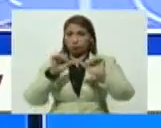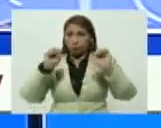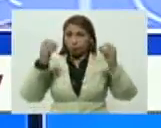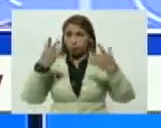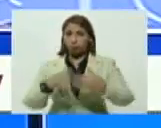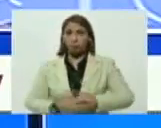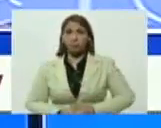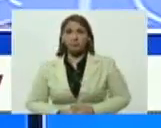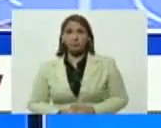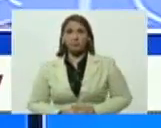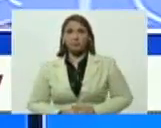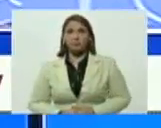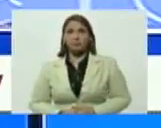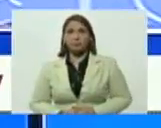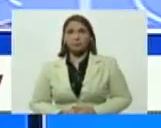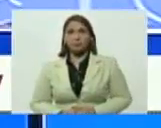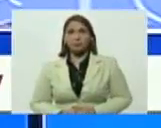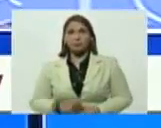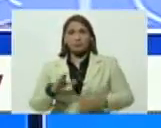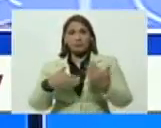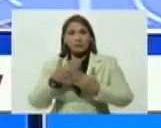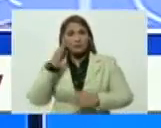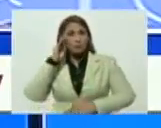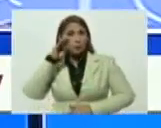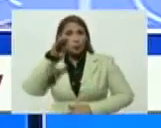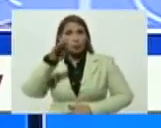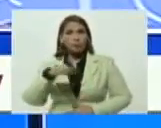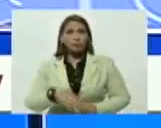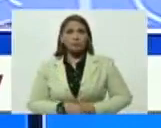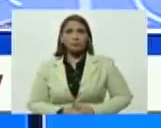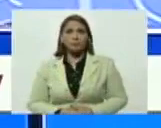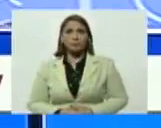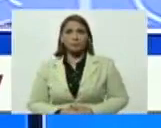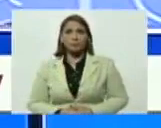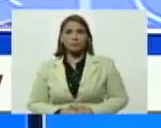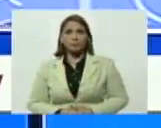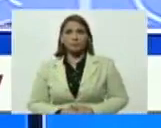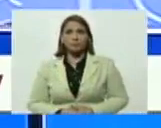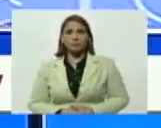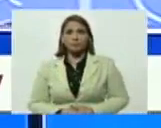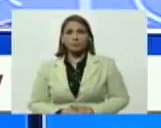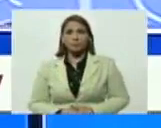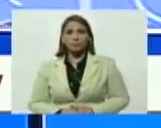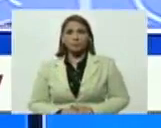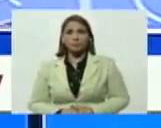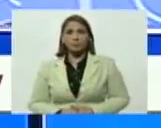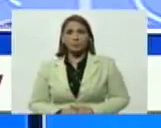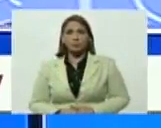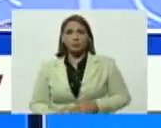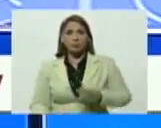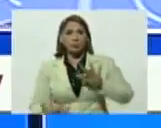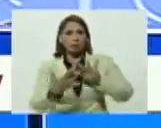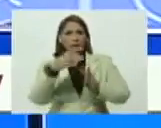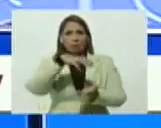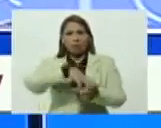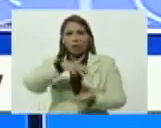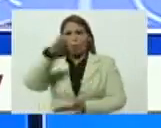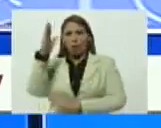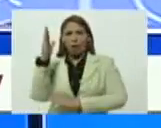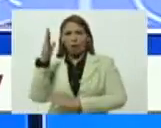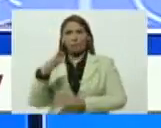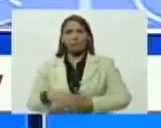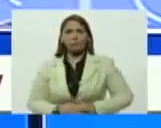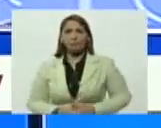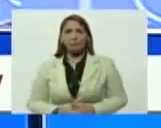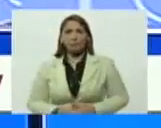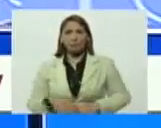venciendo hacia el futuro. Vámonos, mire, para muestra un botón, vámonos al estado Lara, allá en